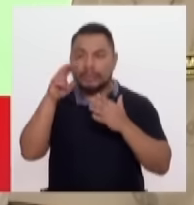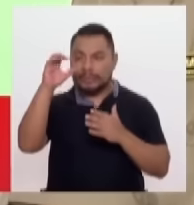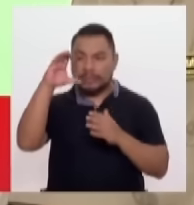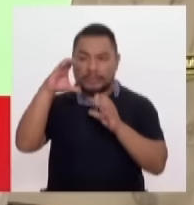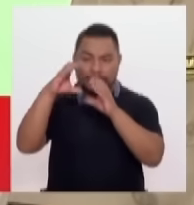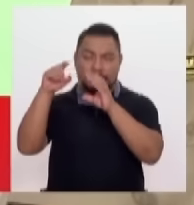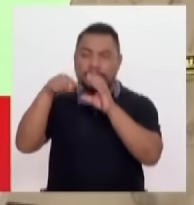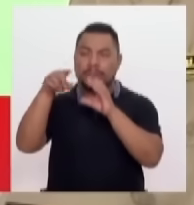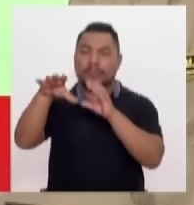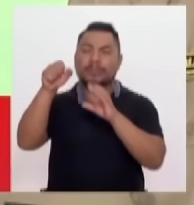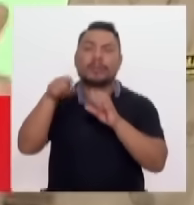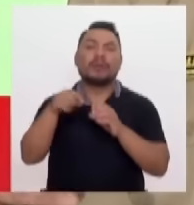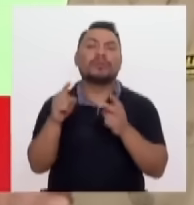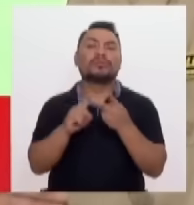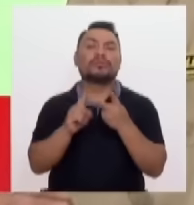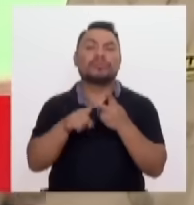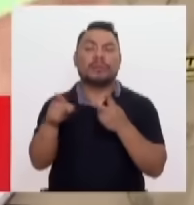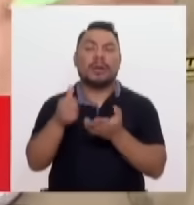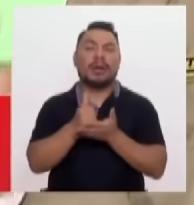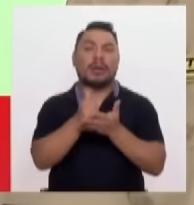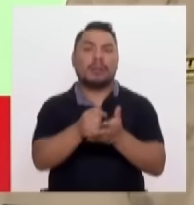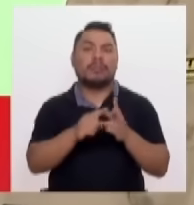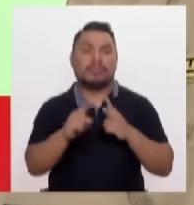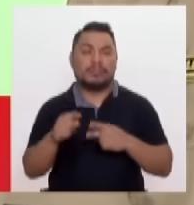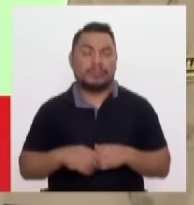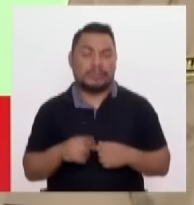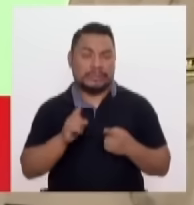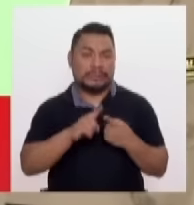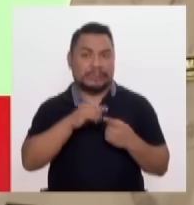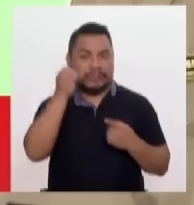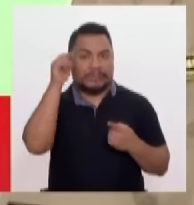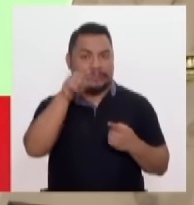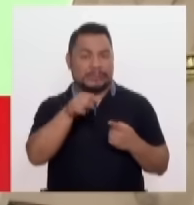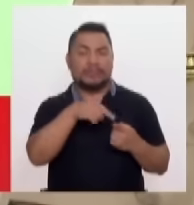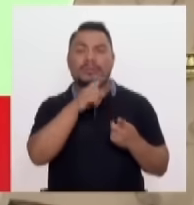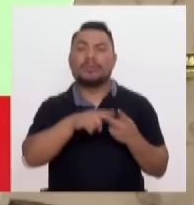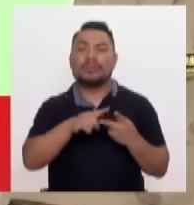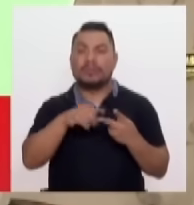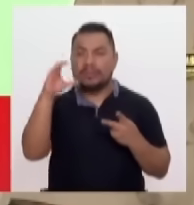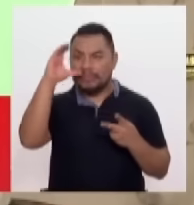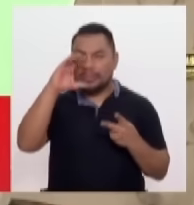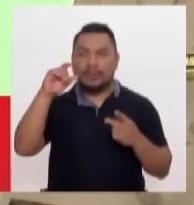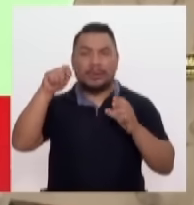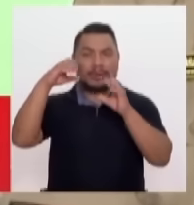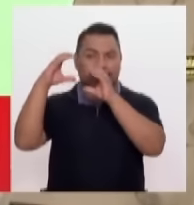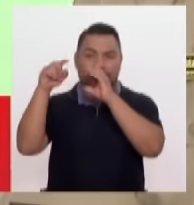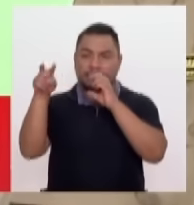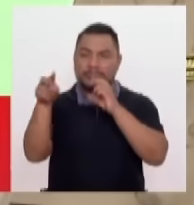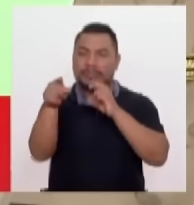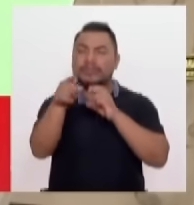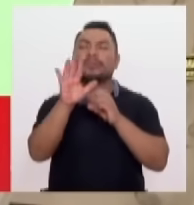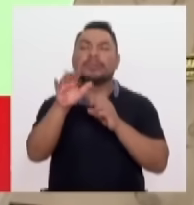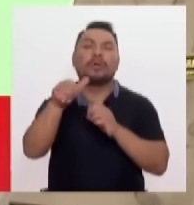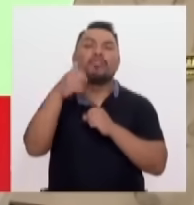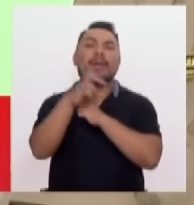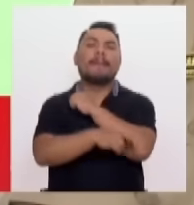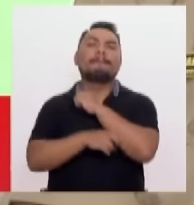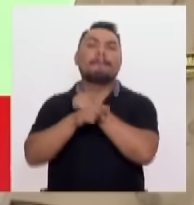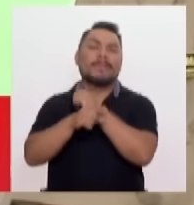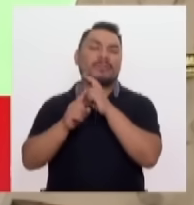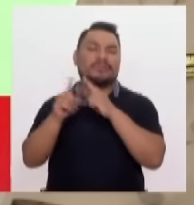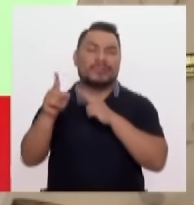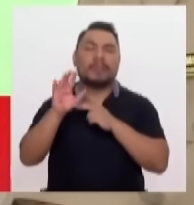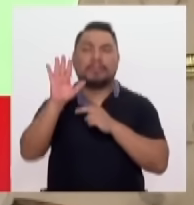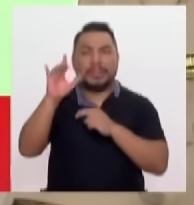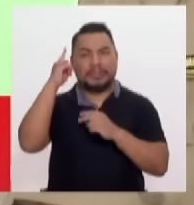ubicado al segundo cómplice que le ayudó a fugar, porque él es el autor directo, y ya se le tiene ubicado en este momento en otro país. En